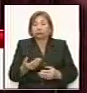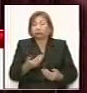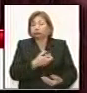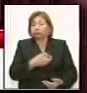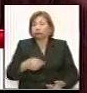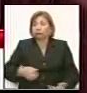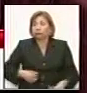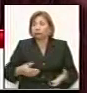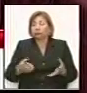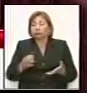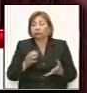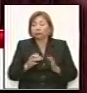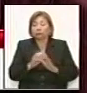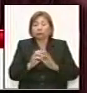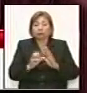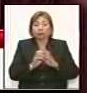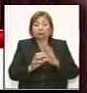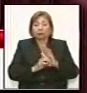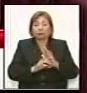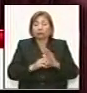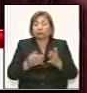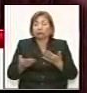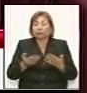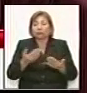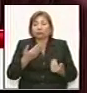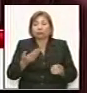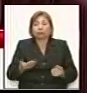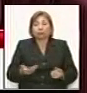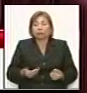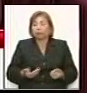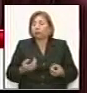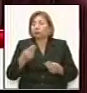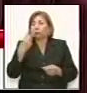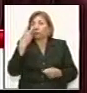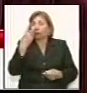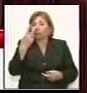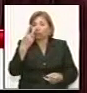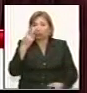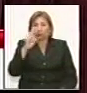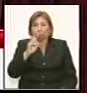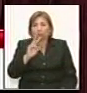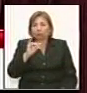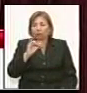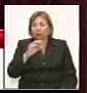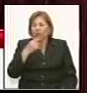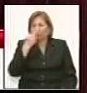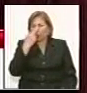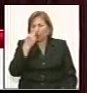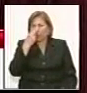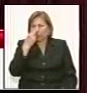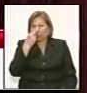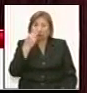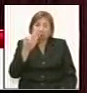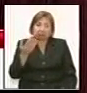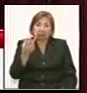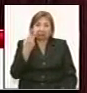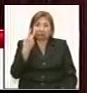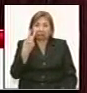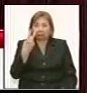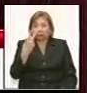la Constitución y eligió a su primer vicepresidente. En el Perú hay dos vicepresidentes. Una cosa rara, insólita, pero hay